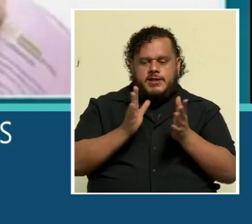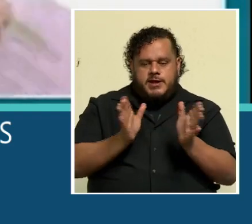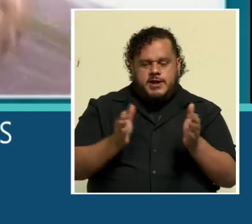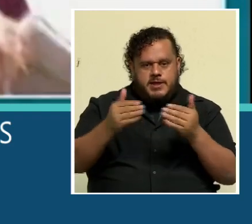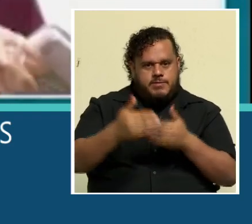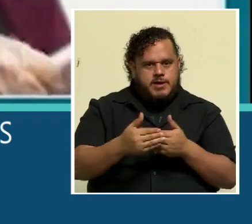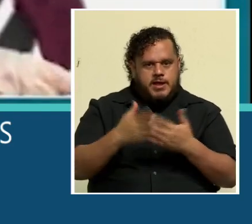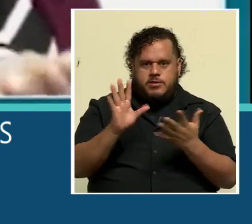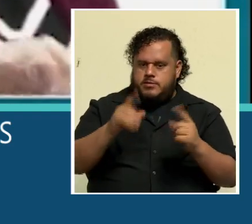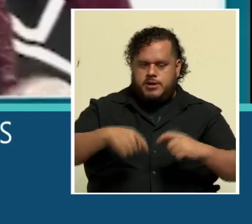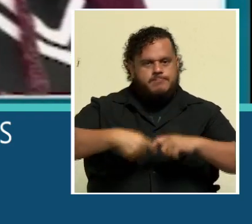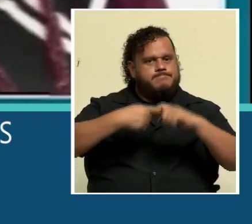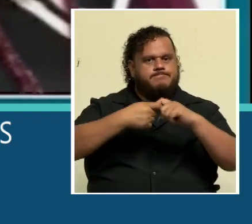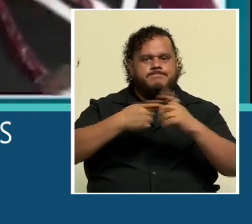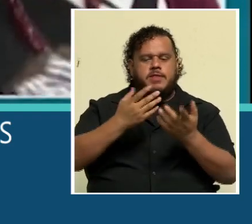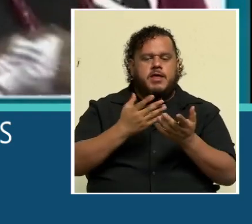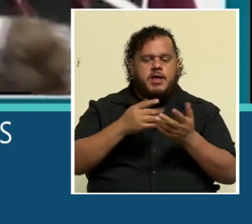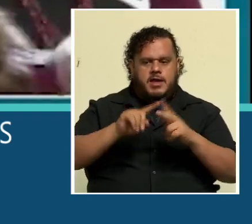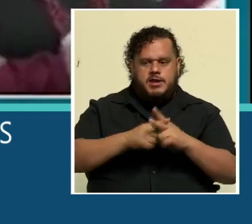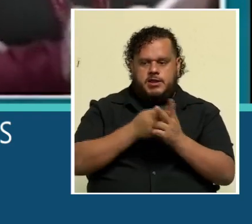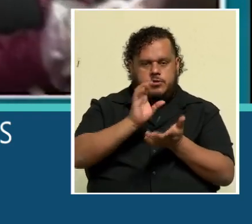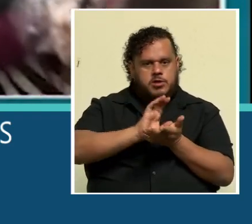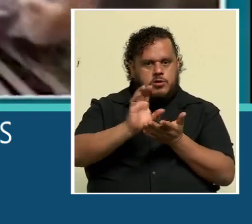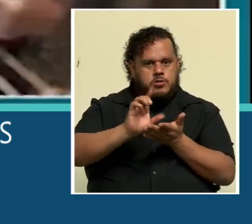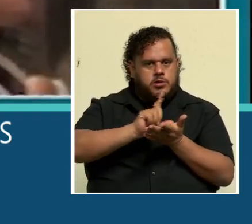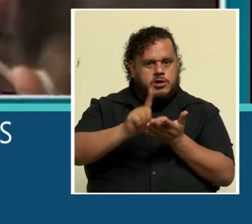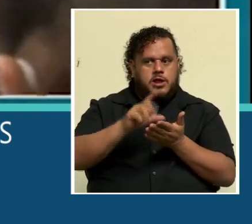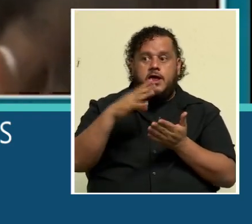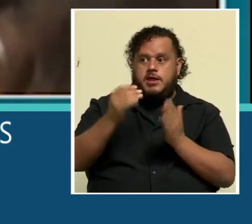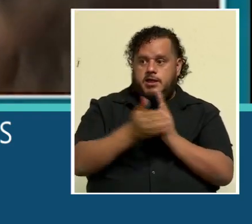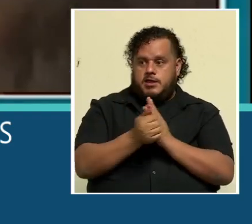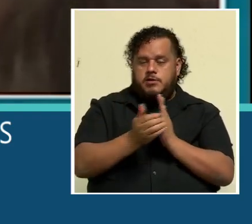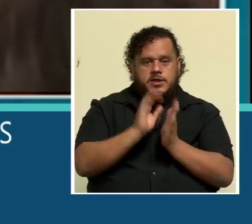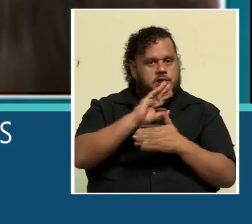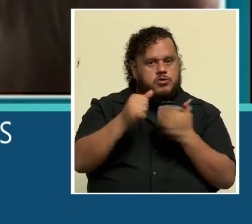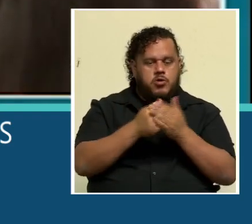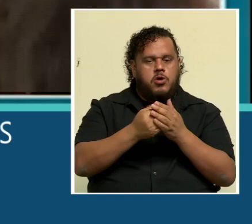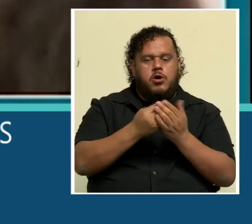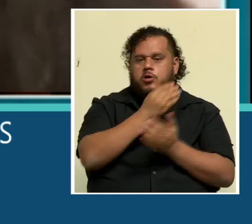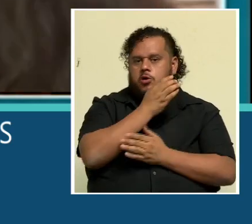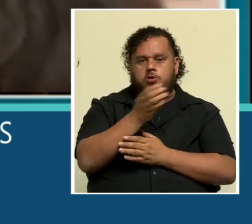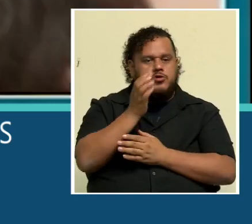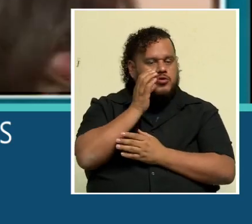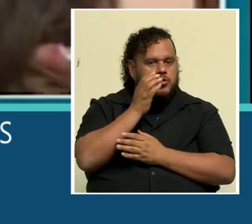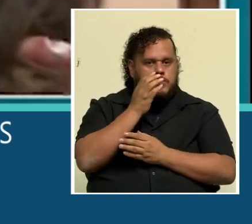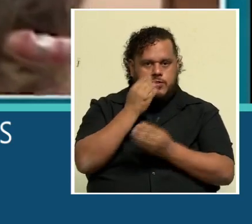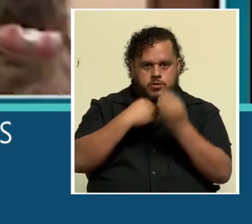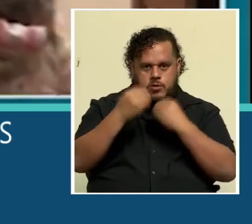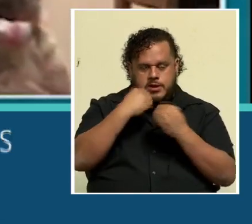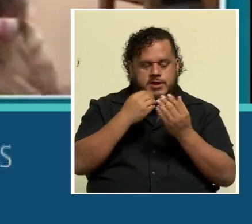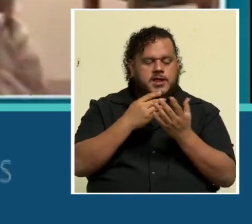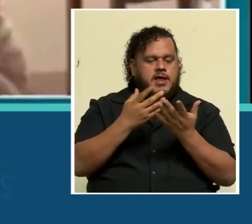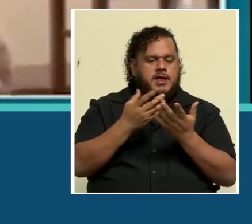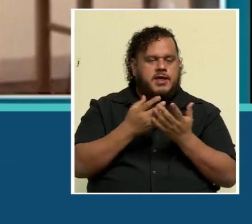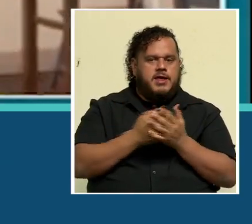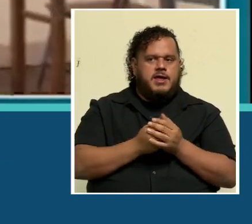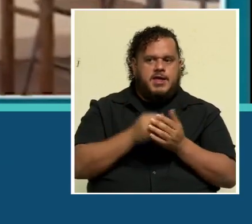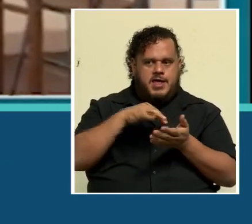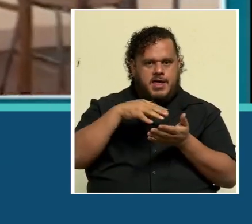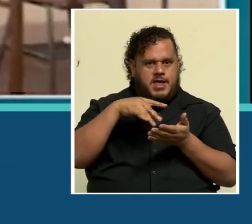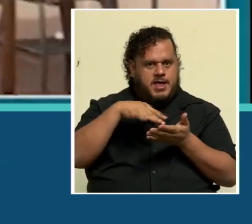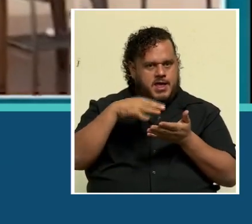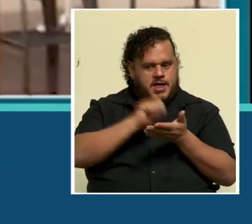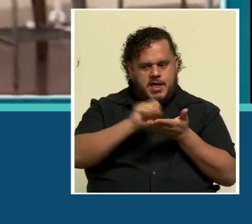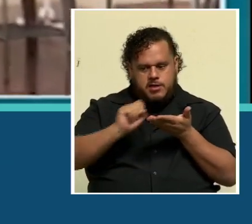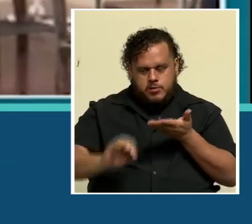pausada a partir del inicio del curso lectivo y se habilitan todos los comedores escolares, ¿verdad? En muchos comedores escolares